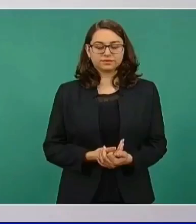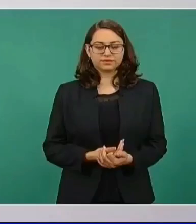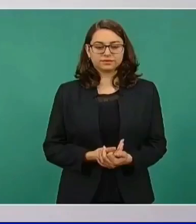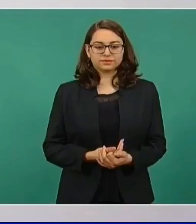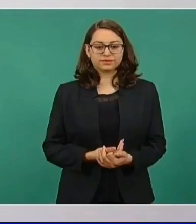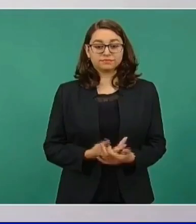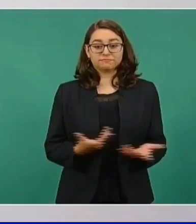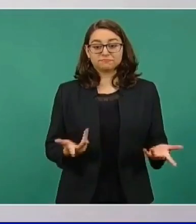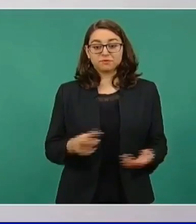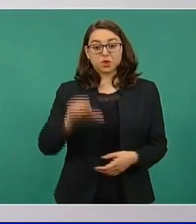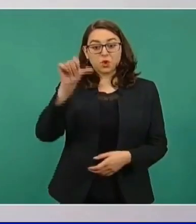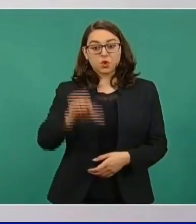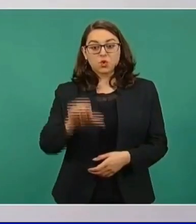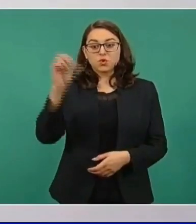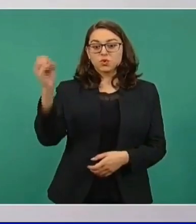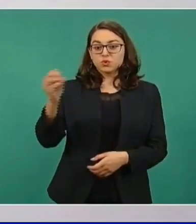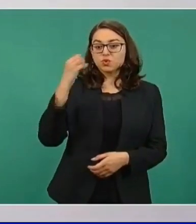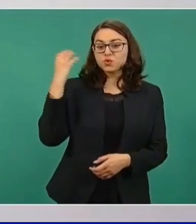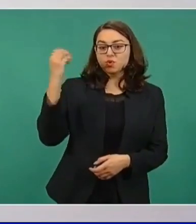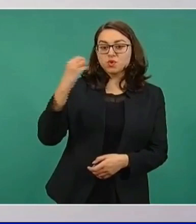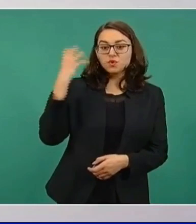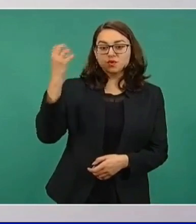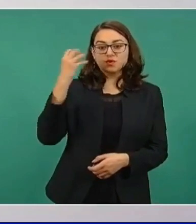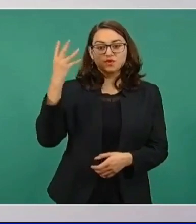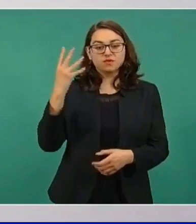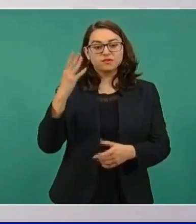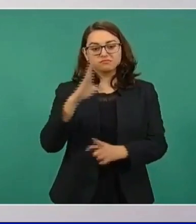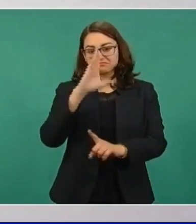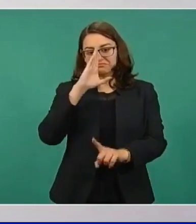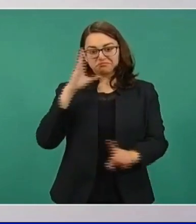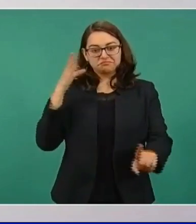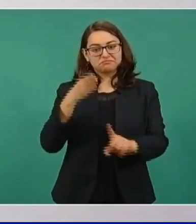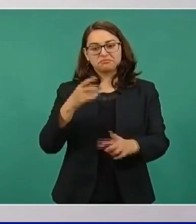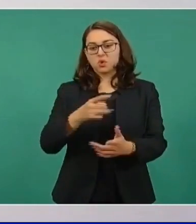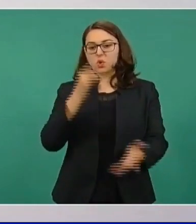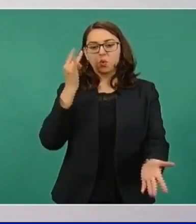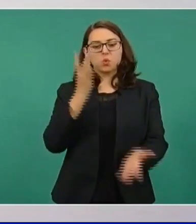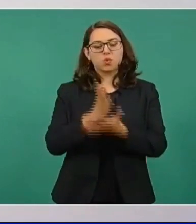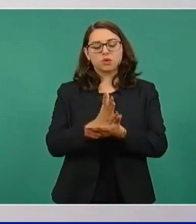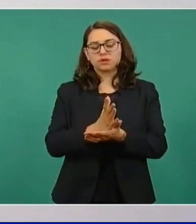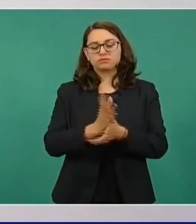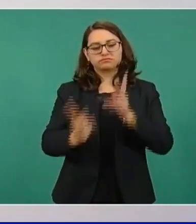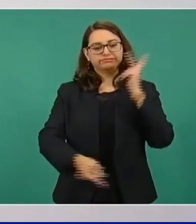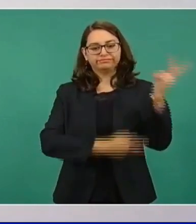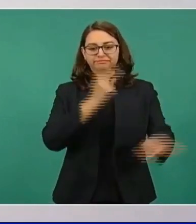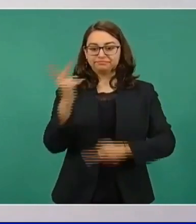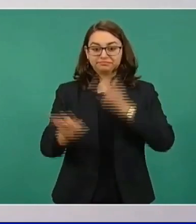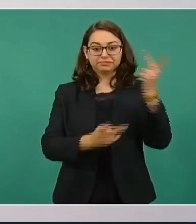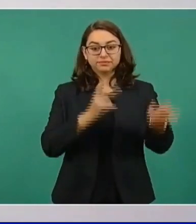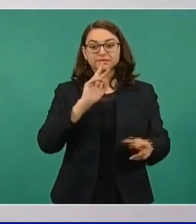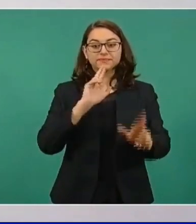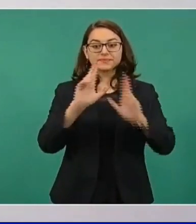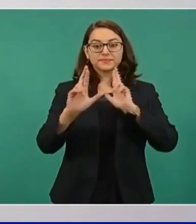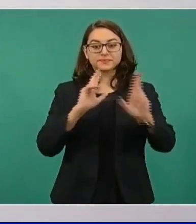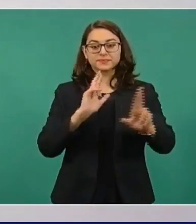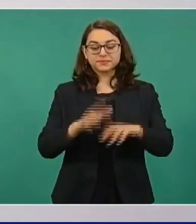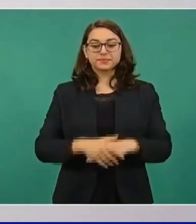esta conferencia a preguntas y respuestas.